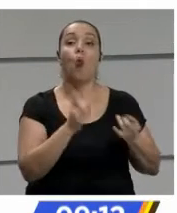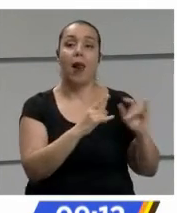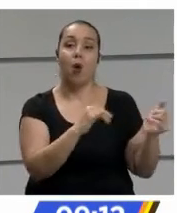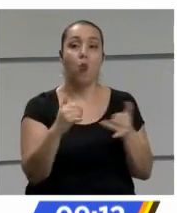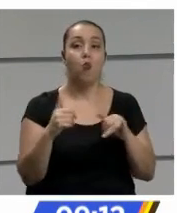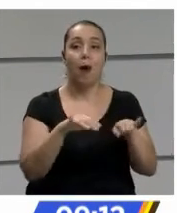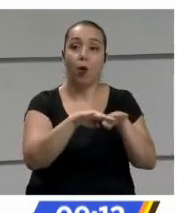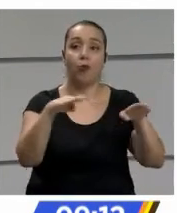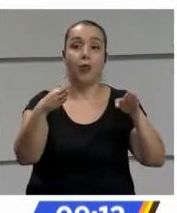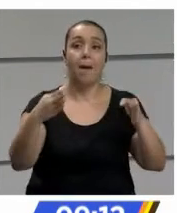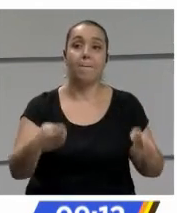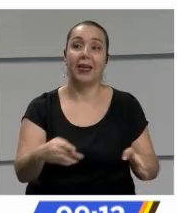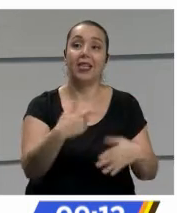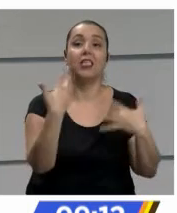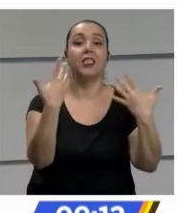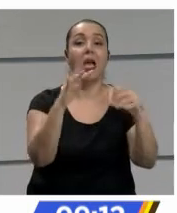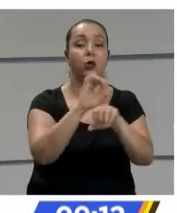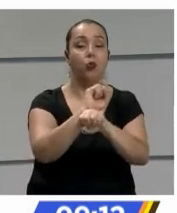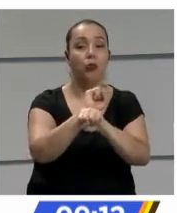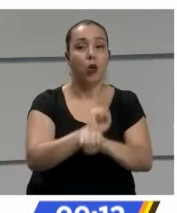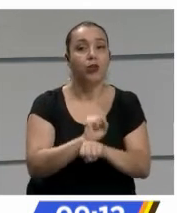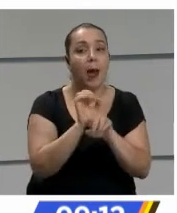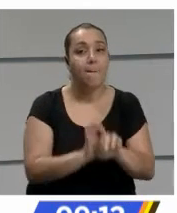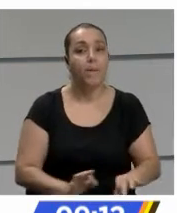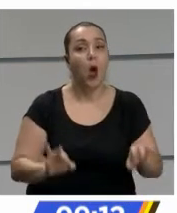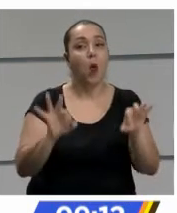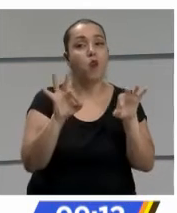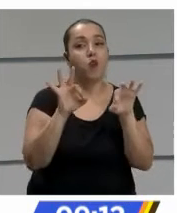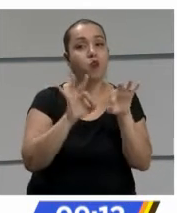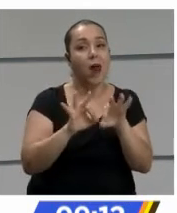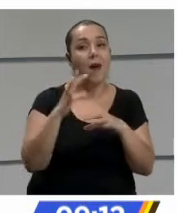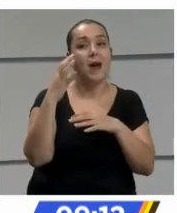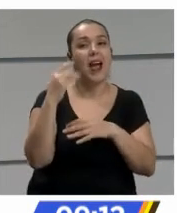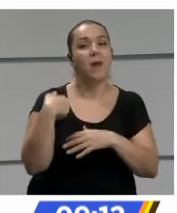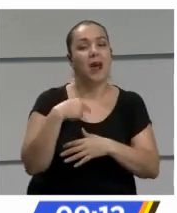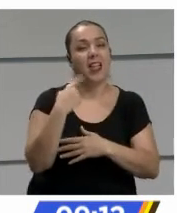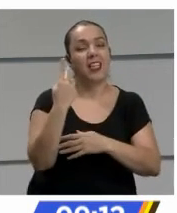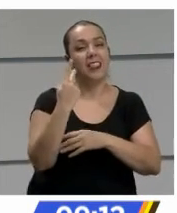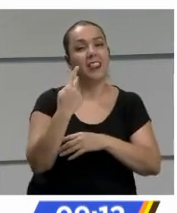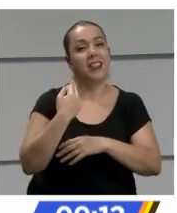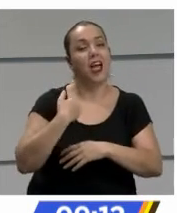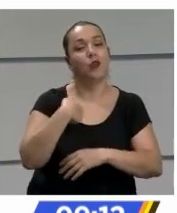de mesa es una tradición muy importante en el Caribe de